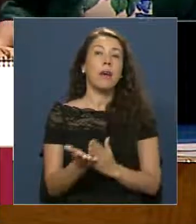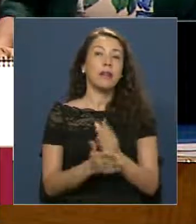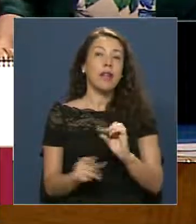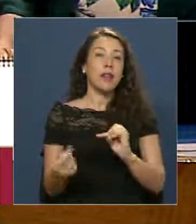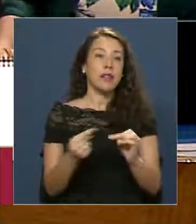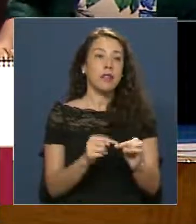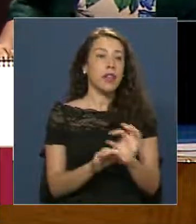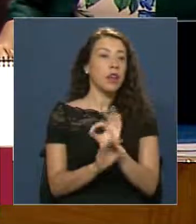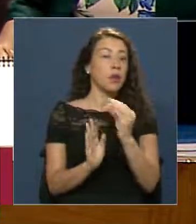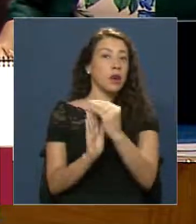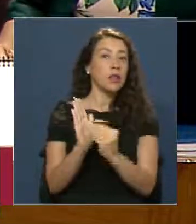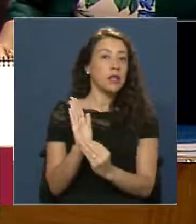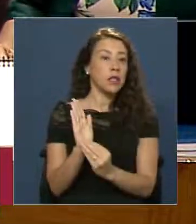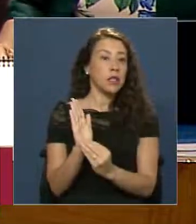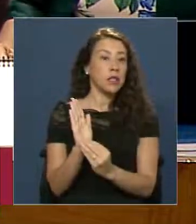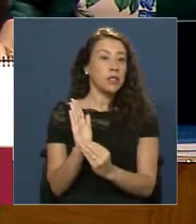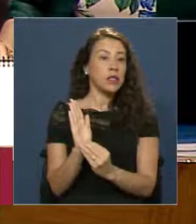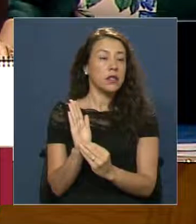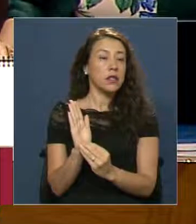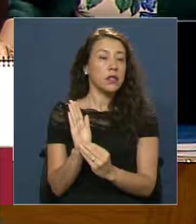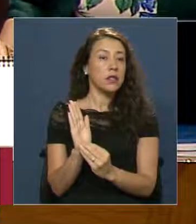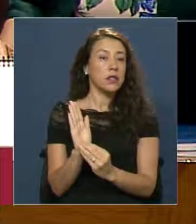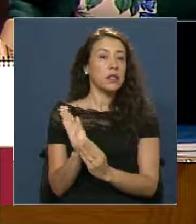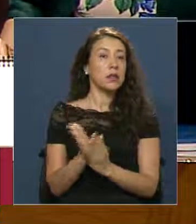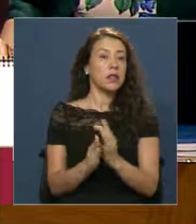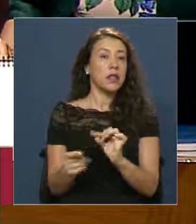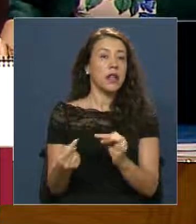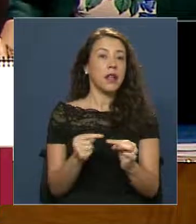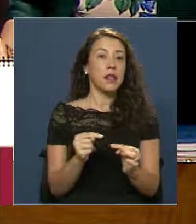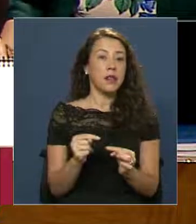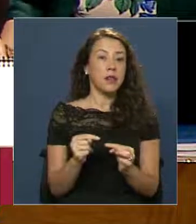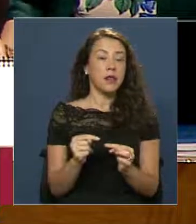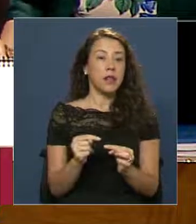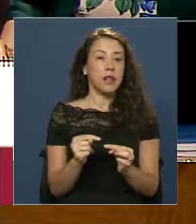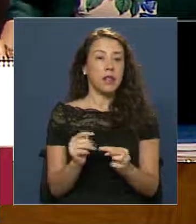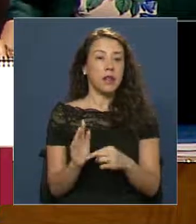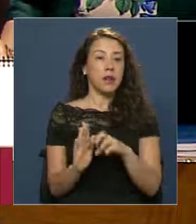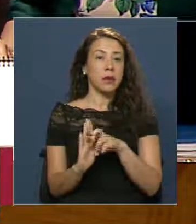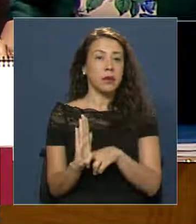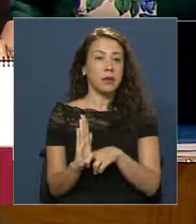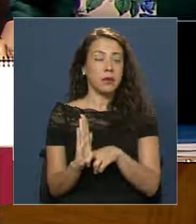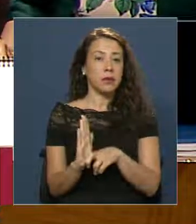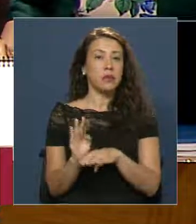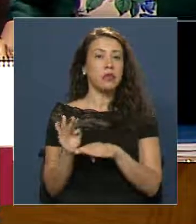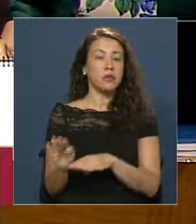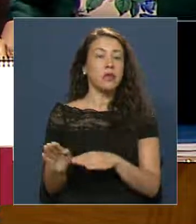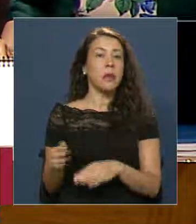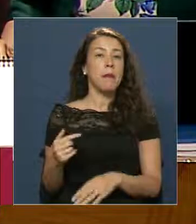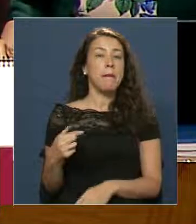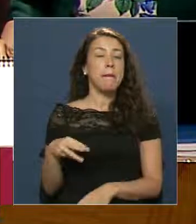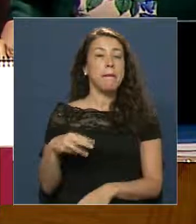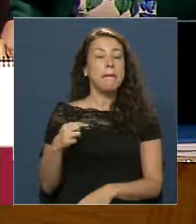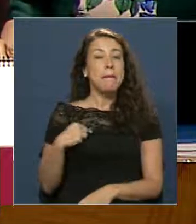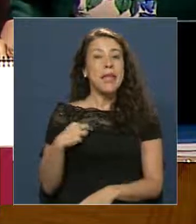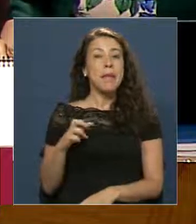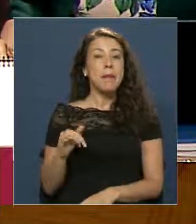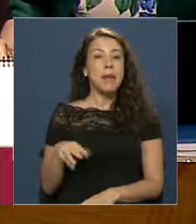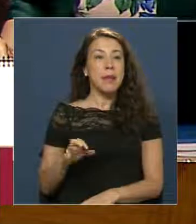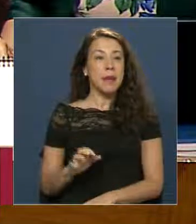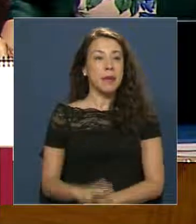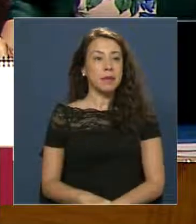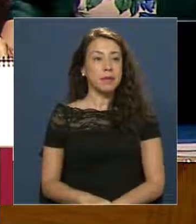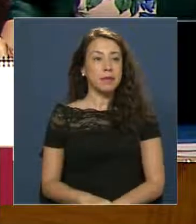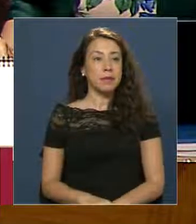debate. No hay nadie inscrito, en paréntesis. Vamos a iniciar el debate de este proyecto pro MIPYME. Les solicito